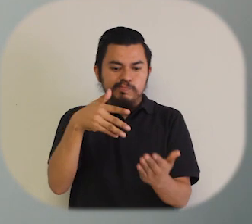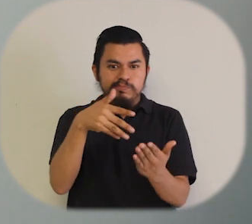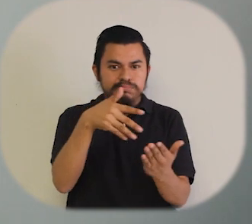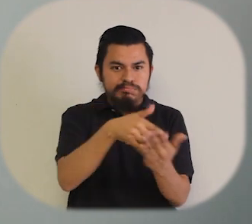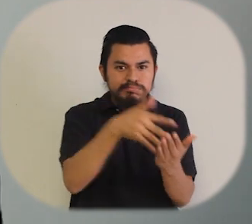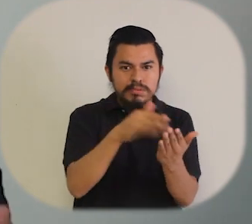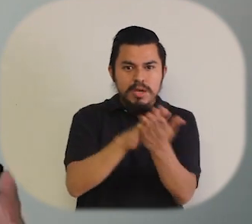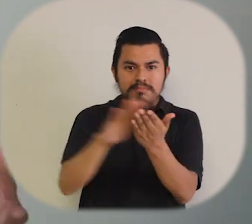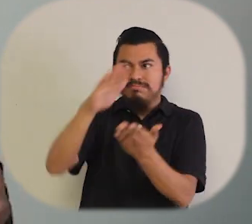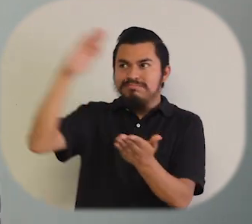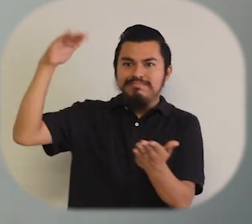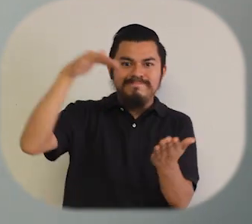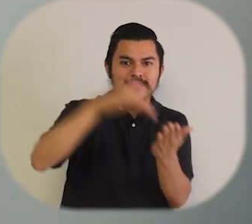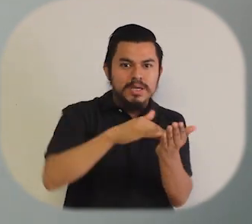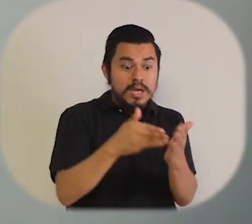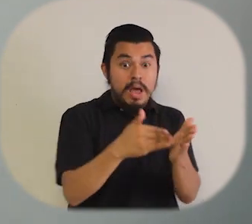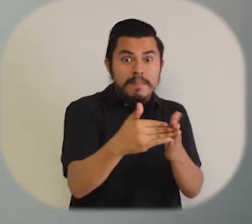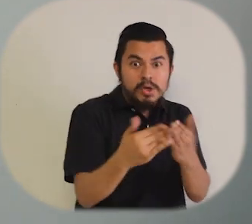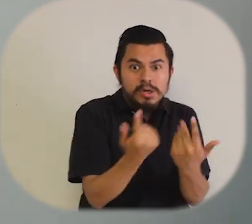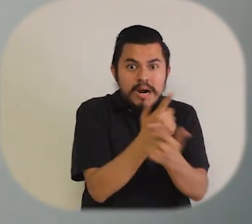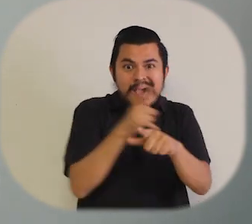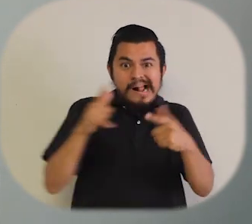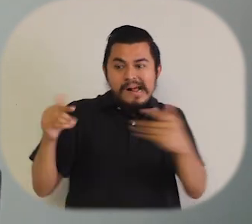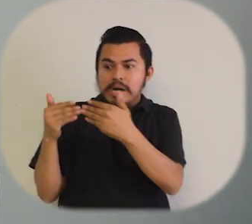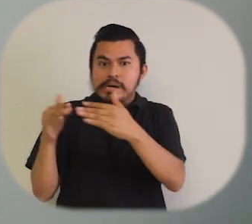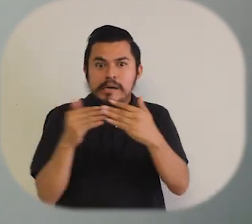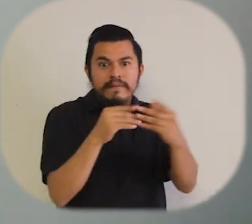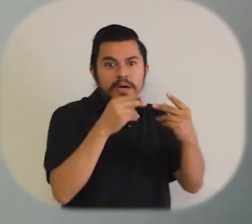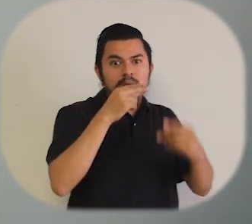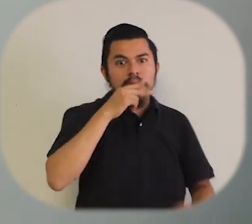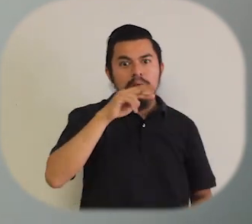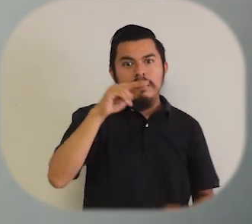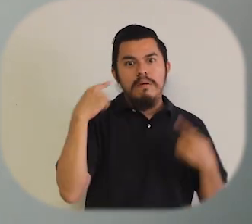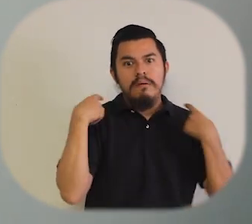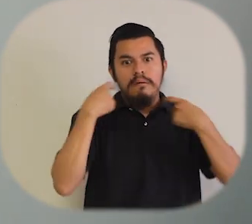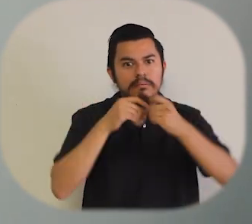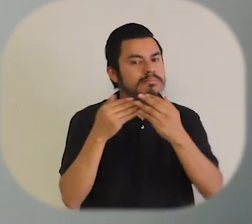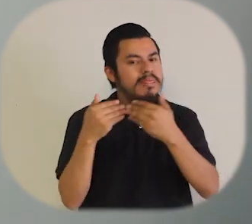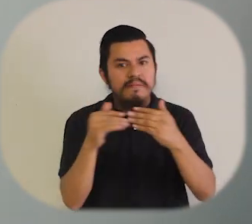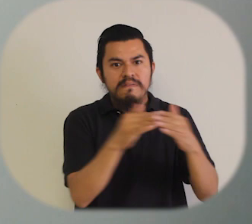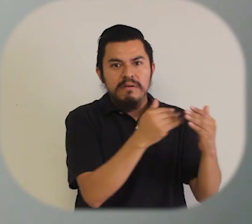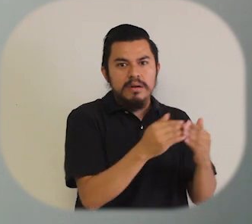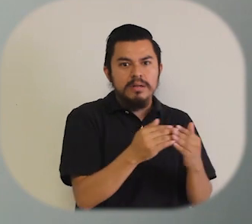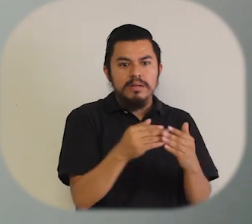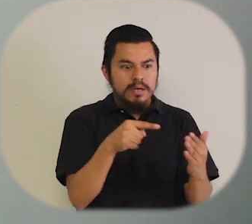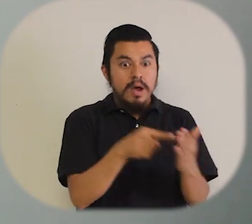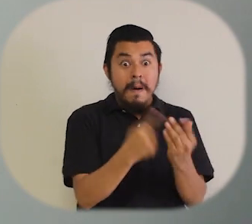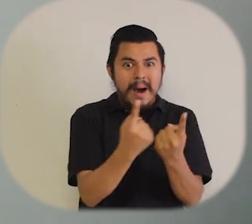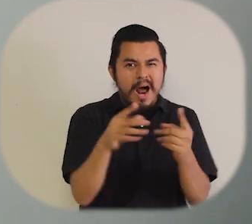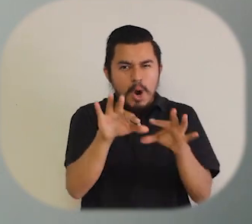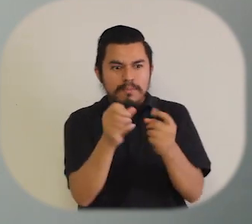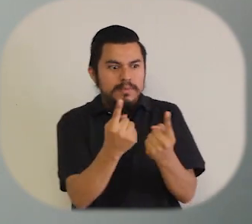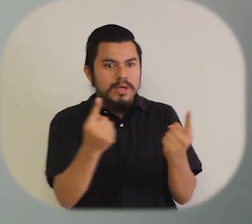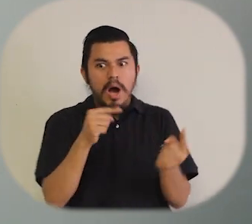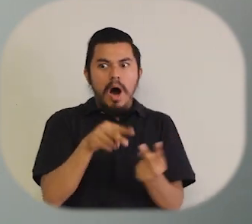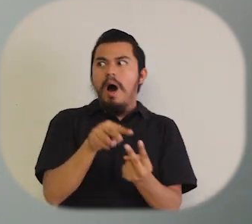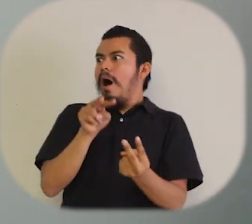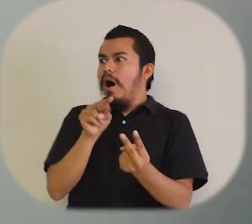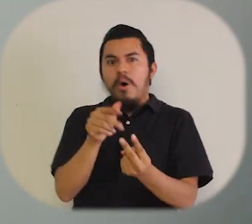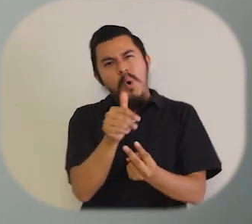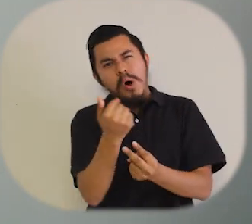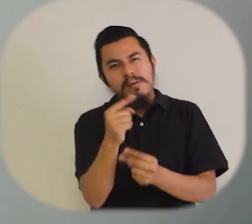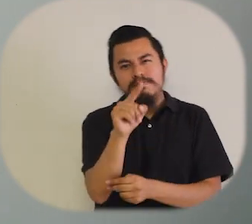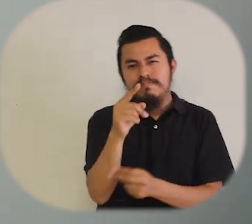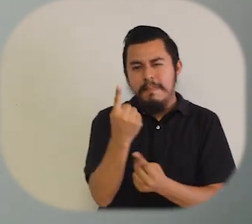Dios. Y en este momento muchas personas se sorprenden y otras personas empiezan a criticarlos diciendo que